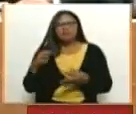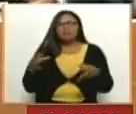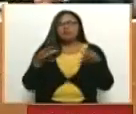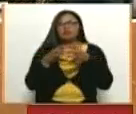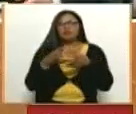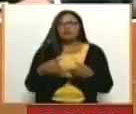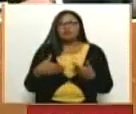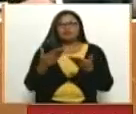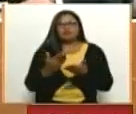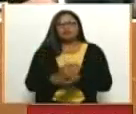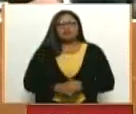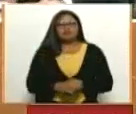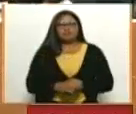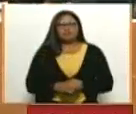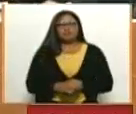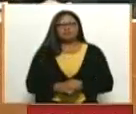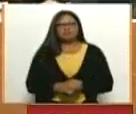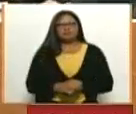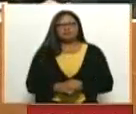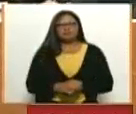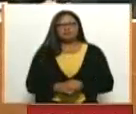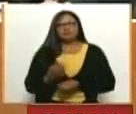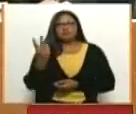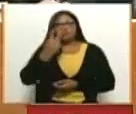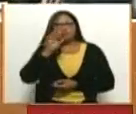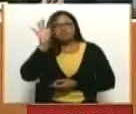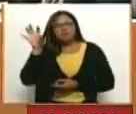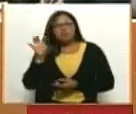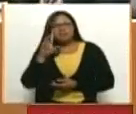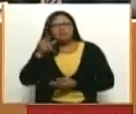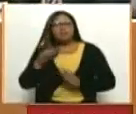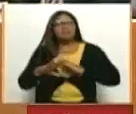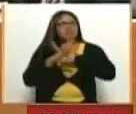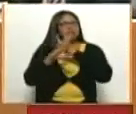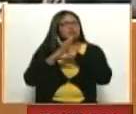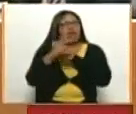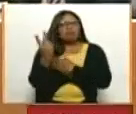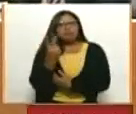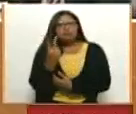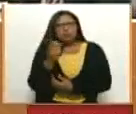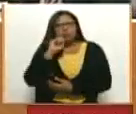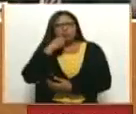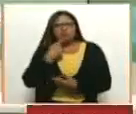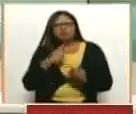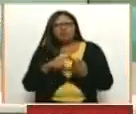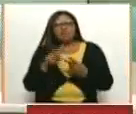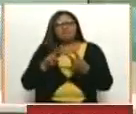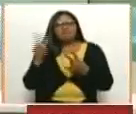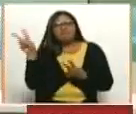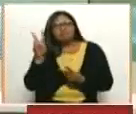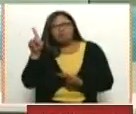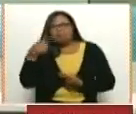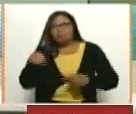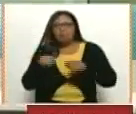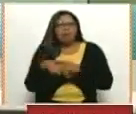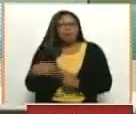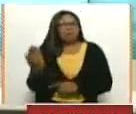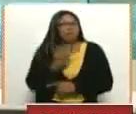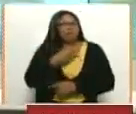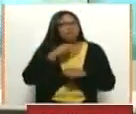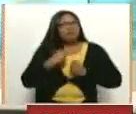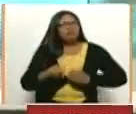va a dar a partir de mañana. Por cierto que son dos países que también están sancionados, ¿no? Recientemente Rusia y Venezuela también han sido afectadas